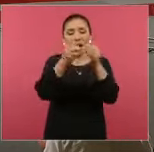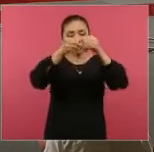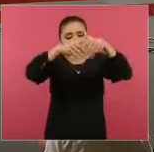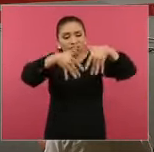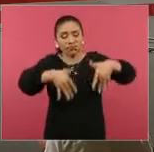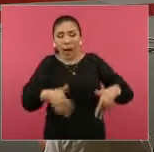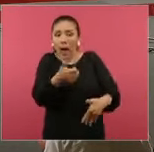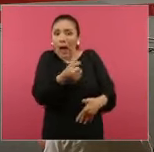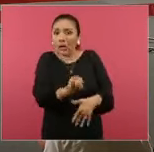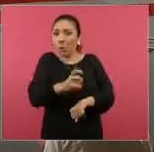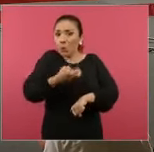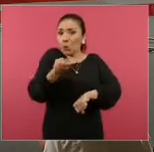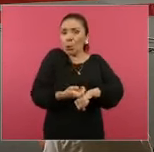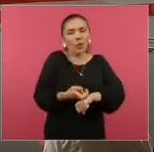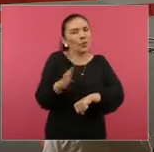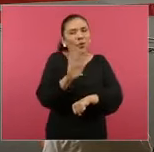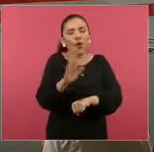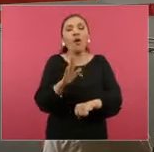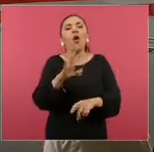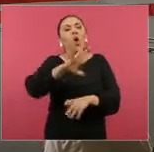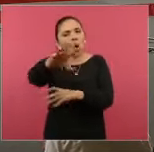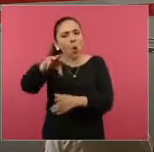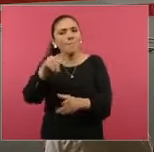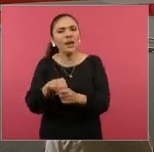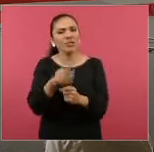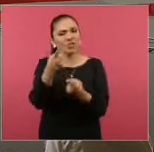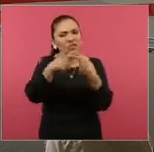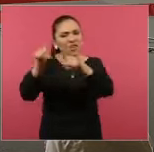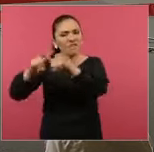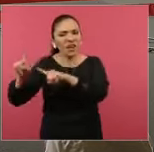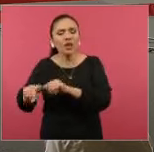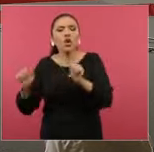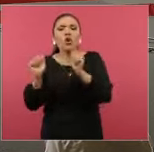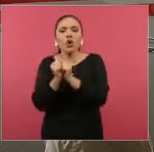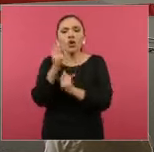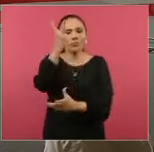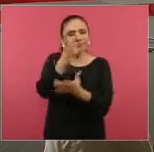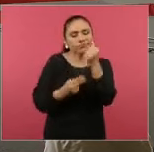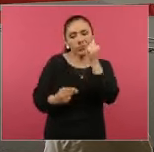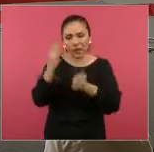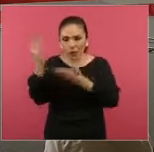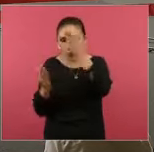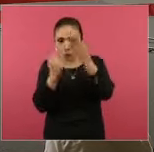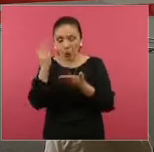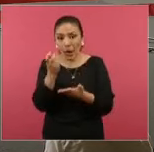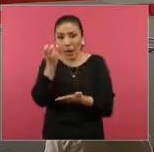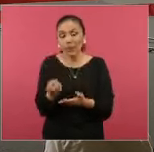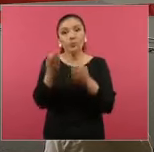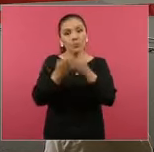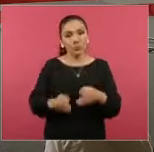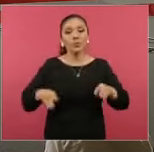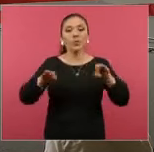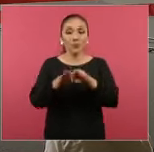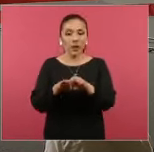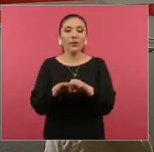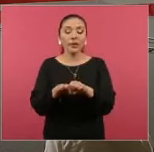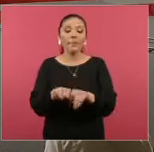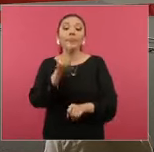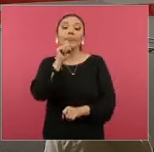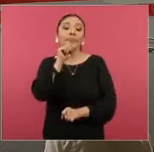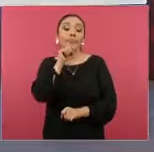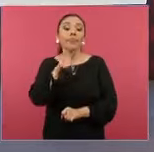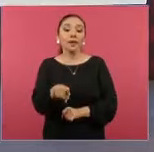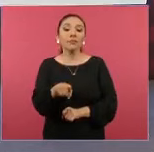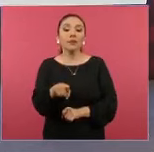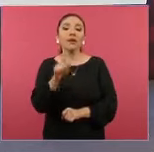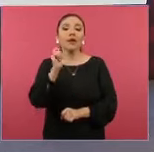disciplinares y pasar a la interdisciplina, pero también a la transdisciplina. Esto fue muy importante. Y se trata